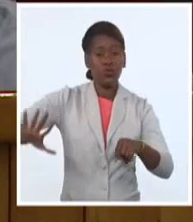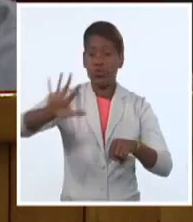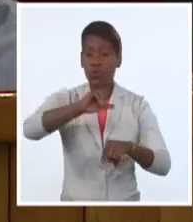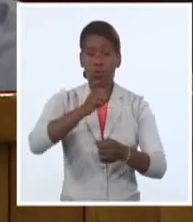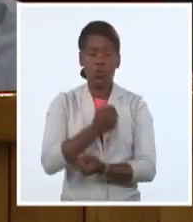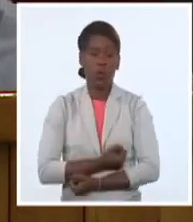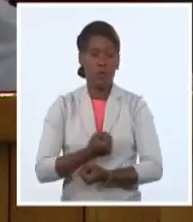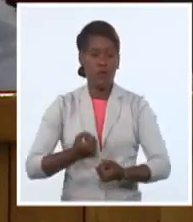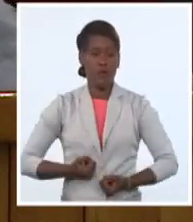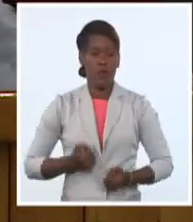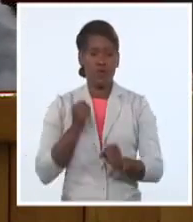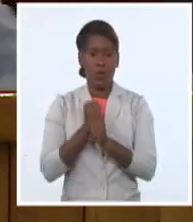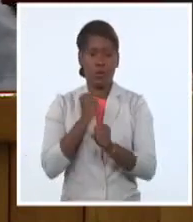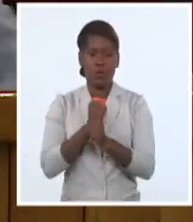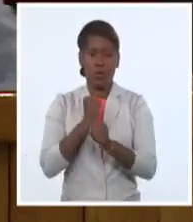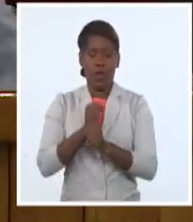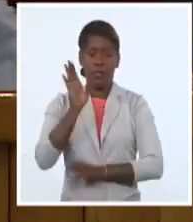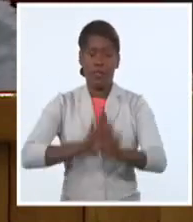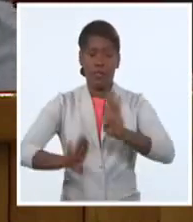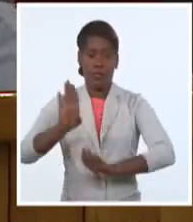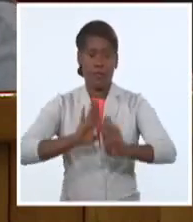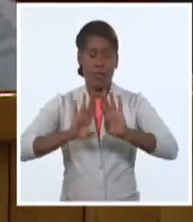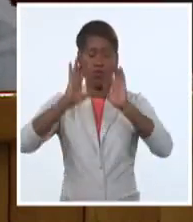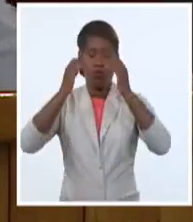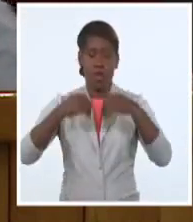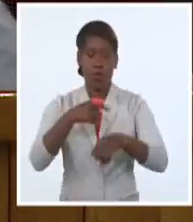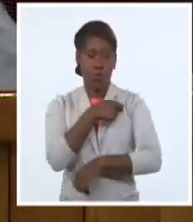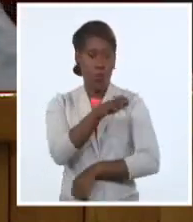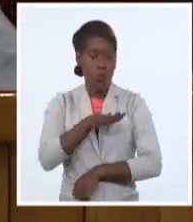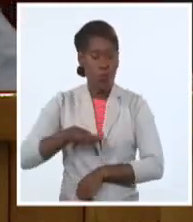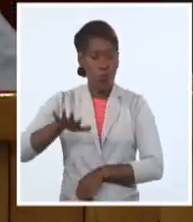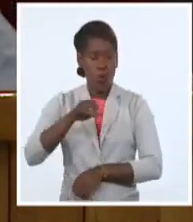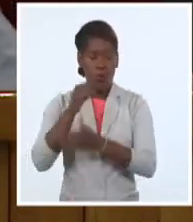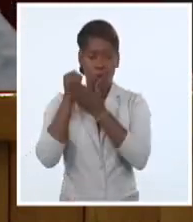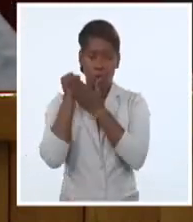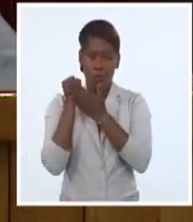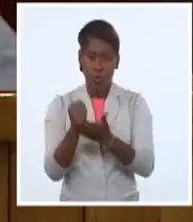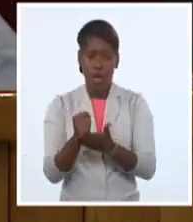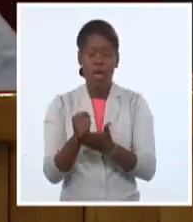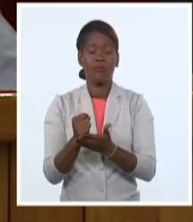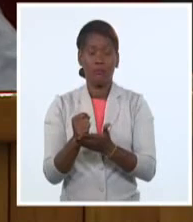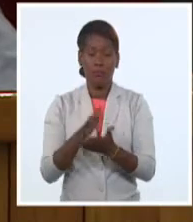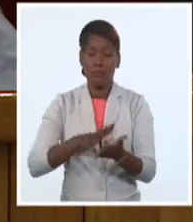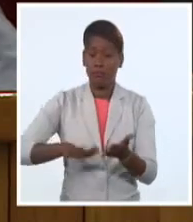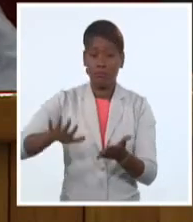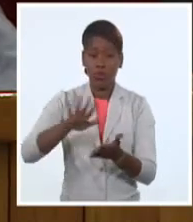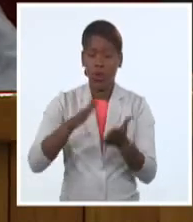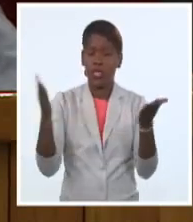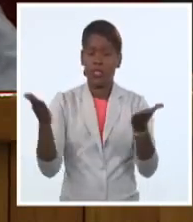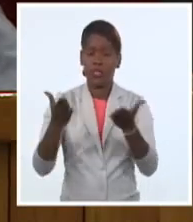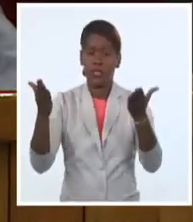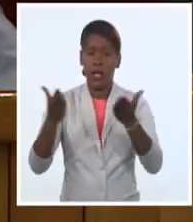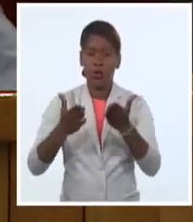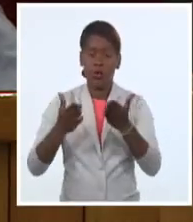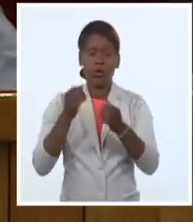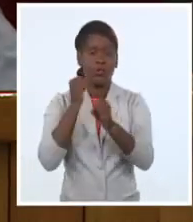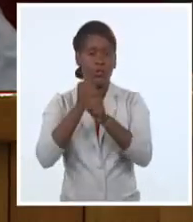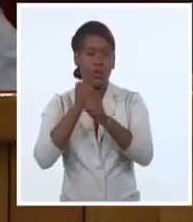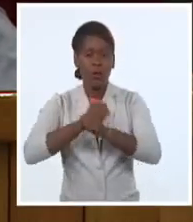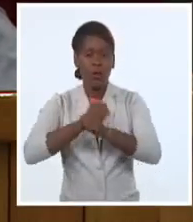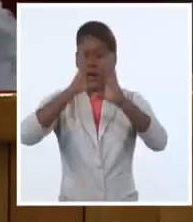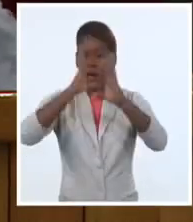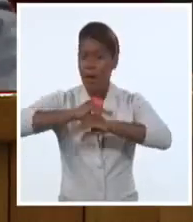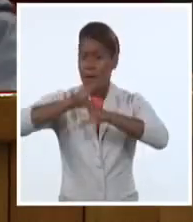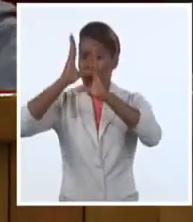estudiantes, en el entorno asociativo de comunidades y barrios, en nuestros actores económicos, en las organizaciones políticas, demás y